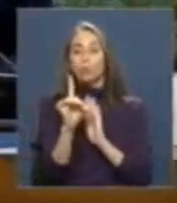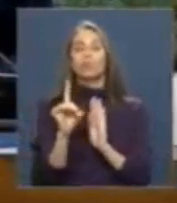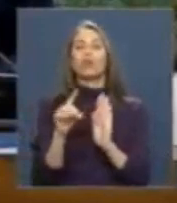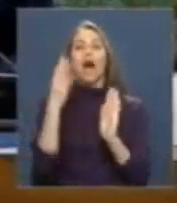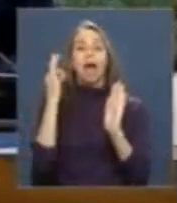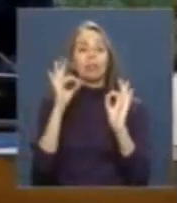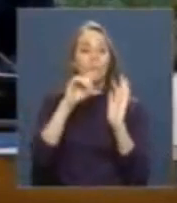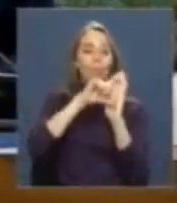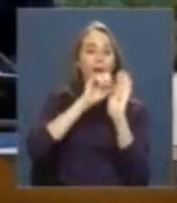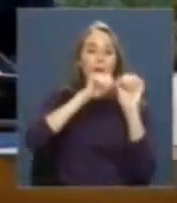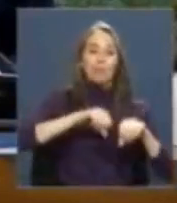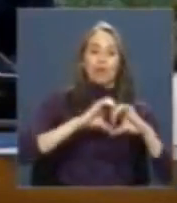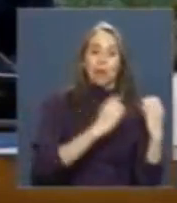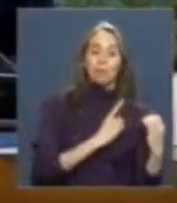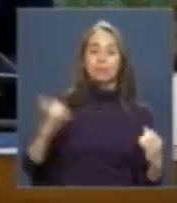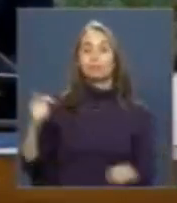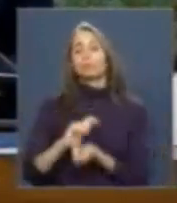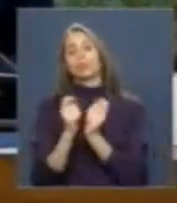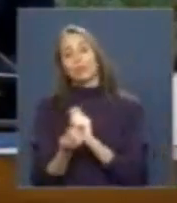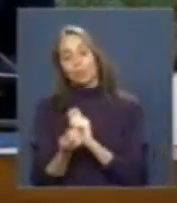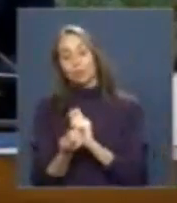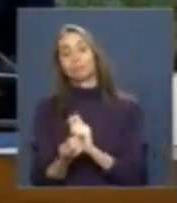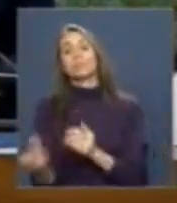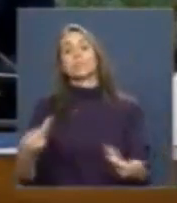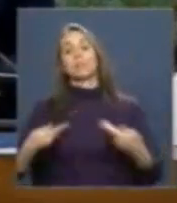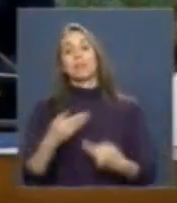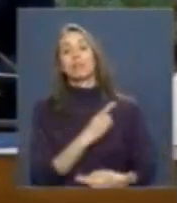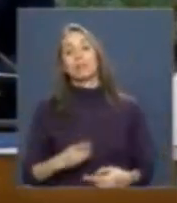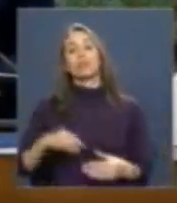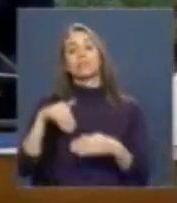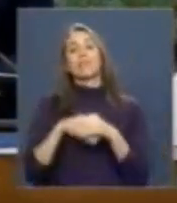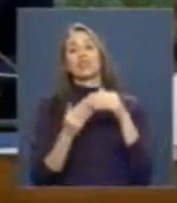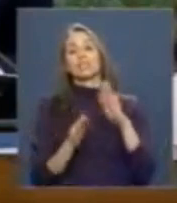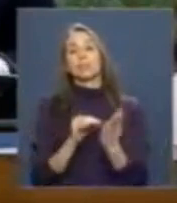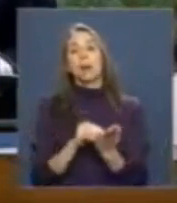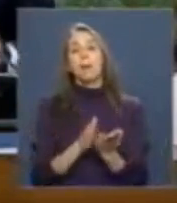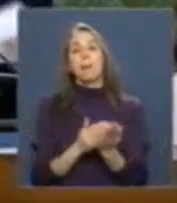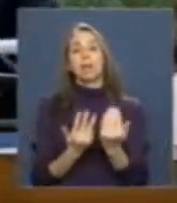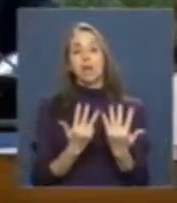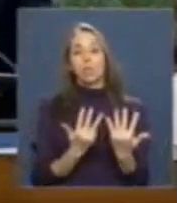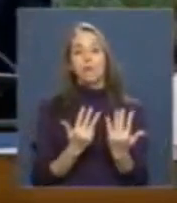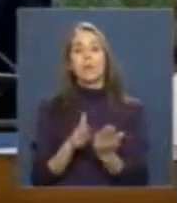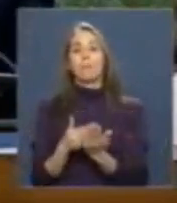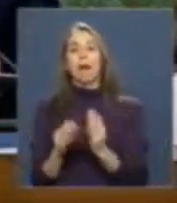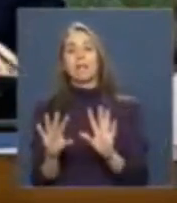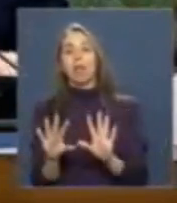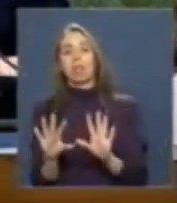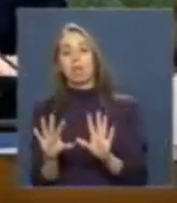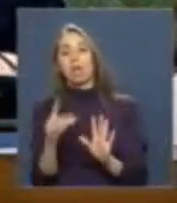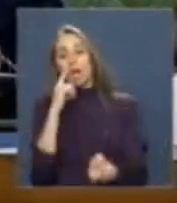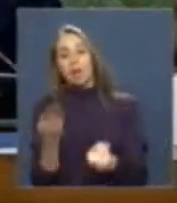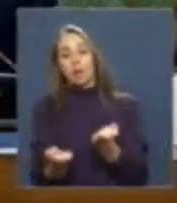diputados cuya votación separada ha sido solicitada que consta en las páginas 9 y 10 del comparado y que requiere para su